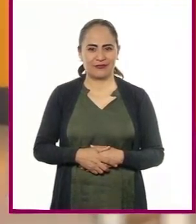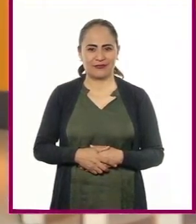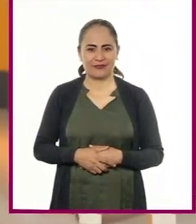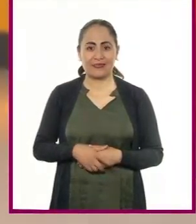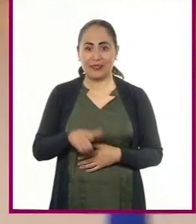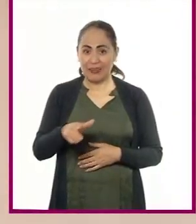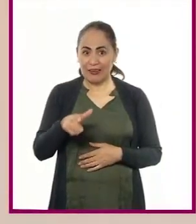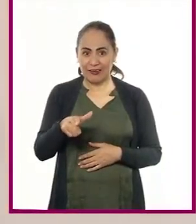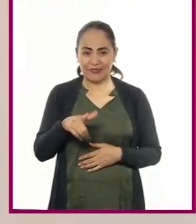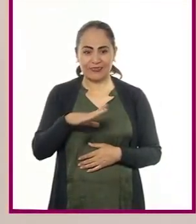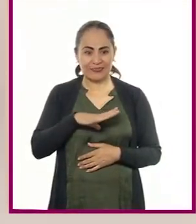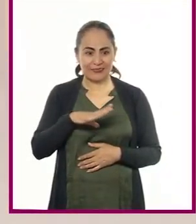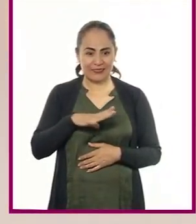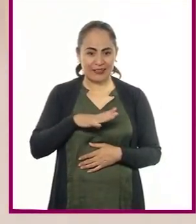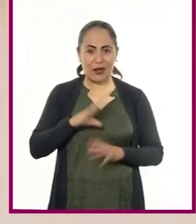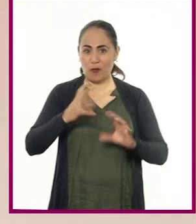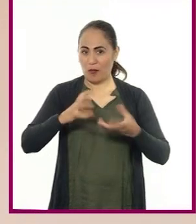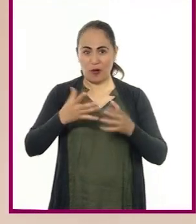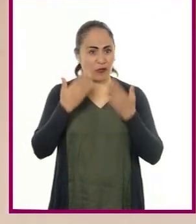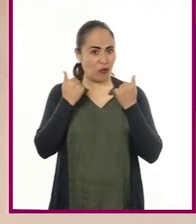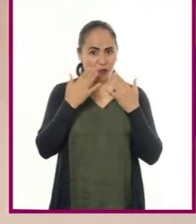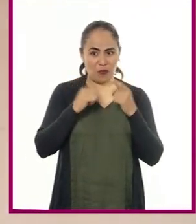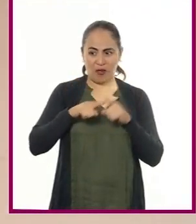Ya, nos quedamos sin pelotas.